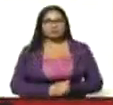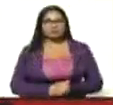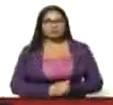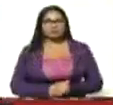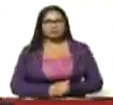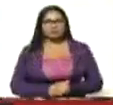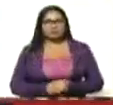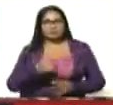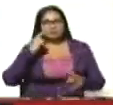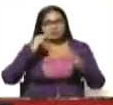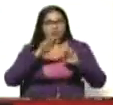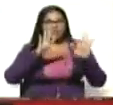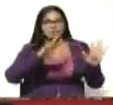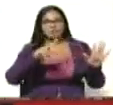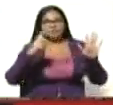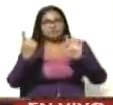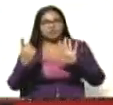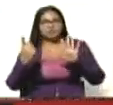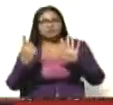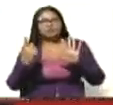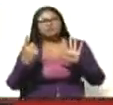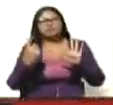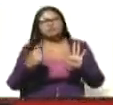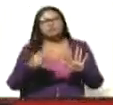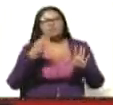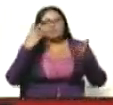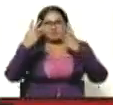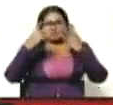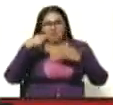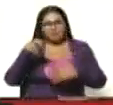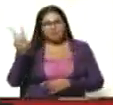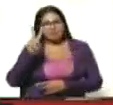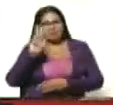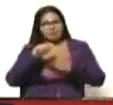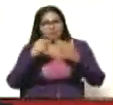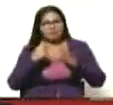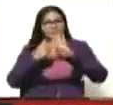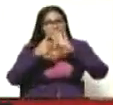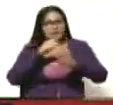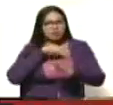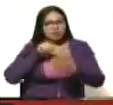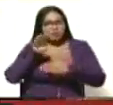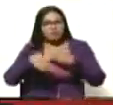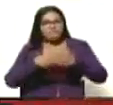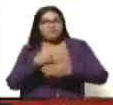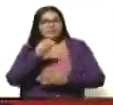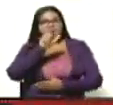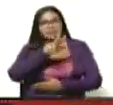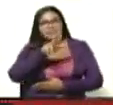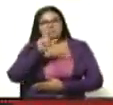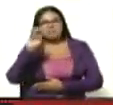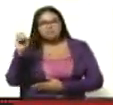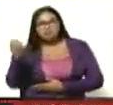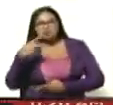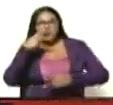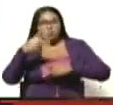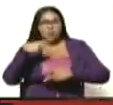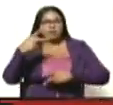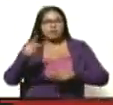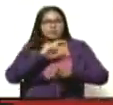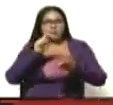En el marco del 16º Festival Mundial de Poesía de Venezuela se presentan en nuestro país más de 300 poetas